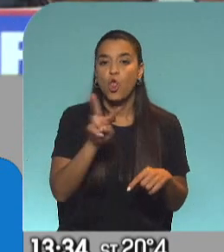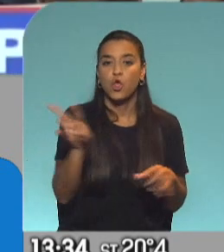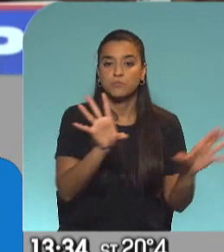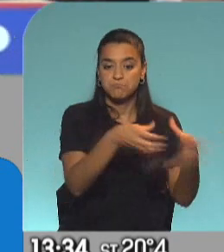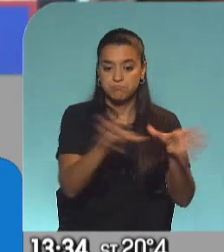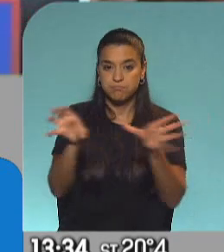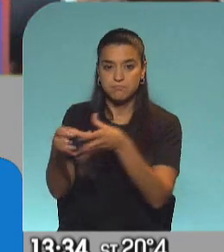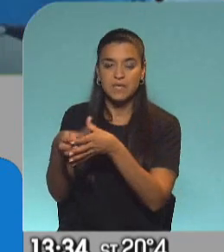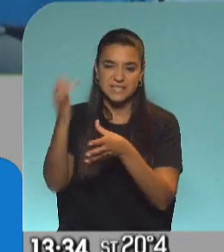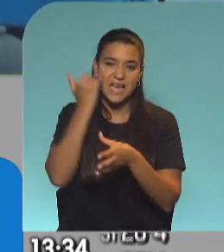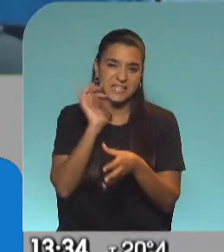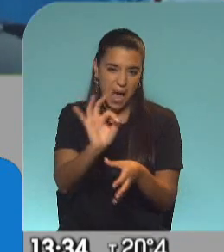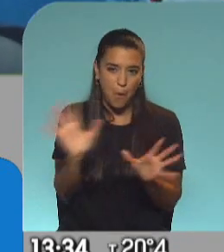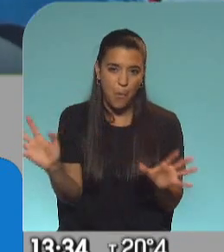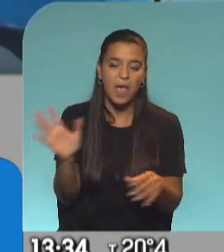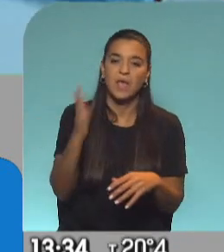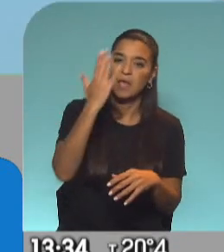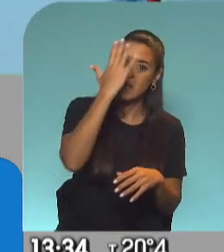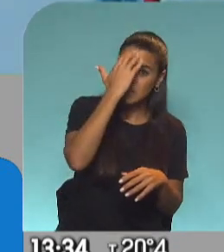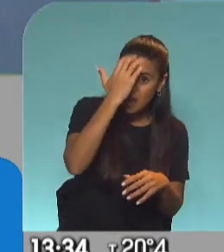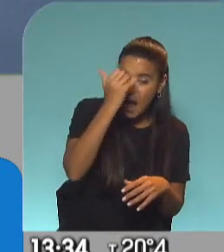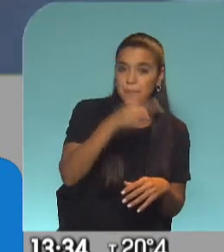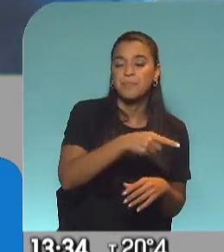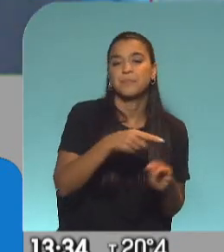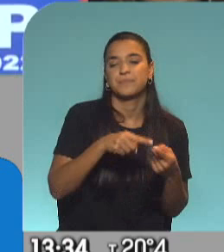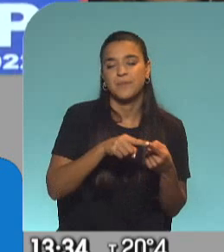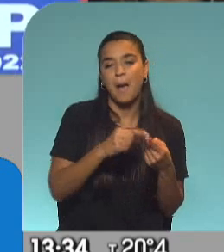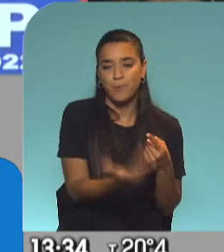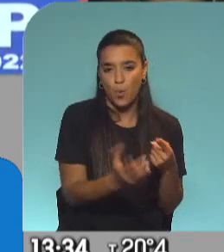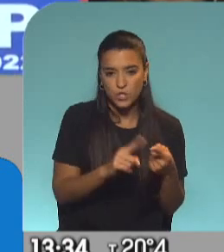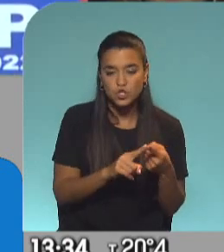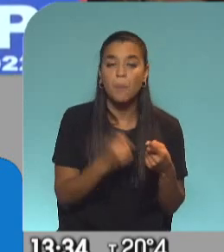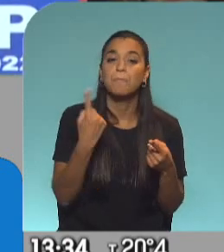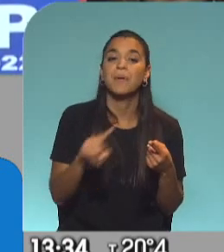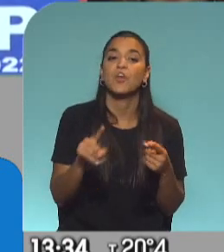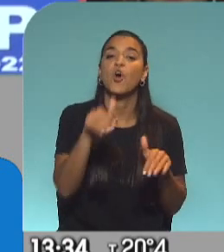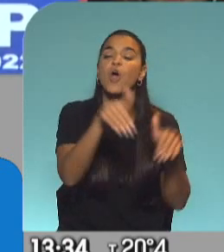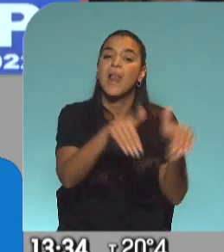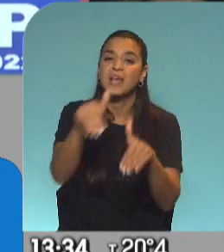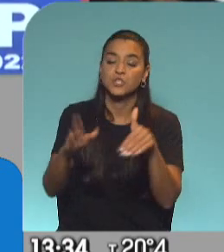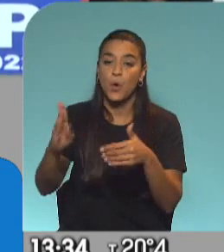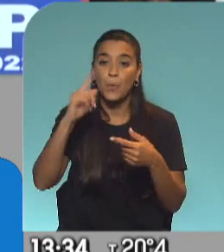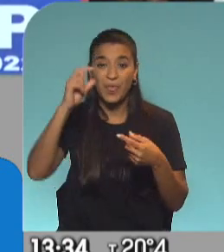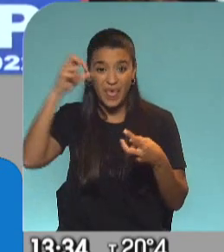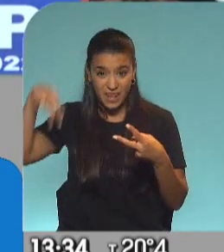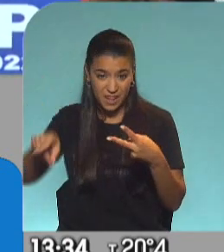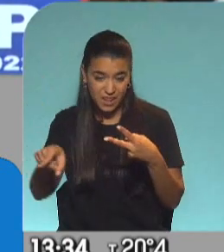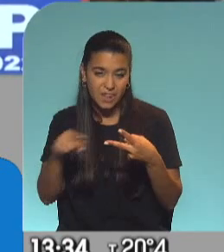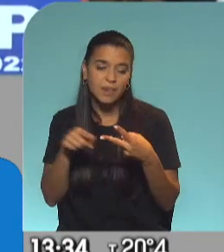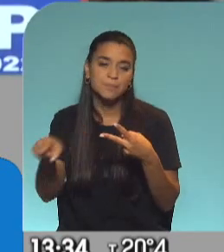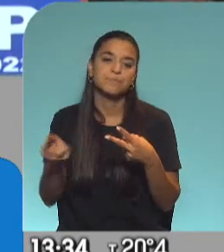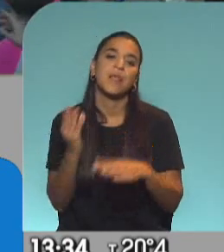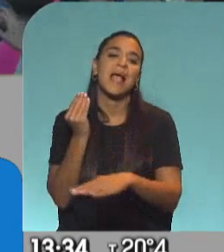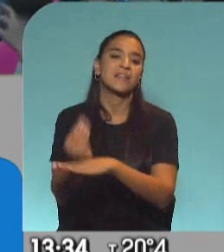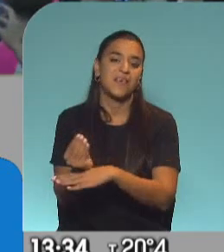han tomado nota de esto. O sea, Donald Trump aprovechó esto, pero la elección de Biden, que figura como el